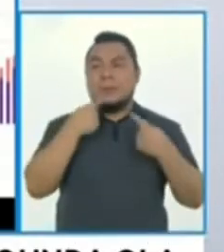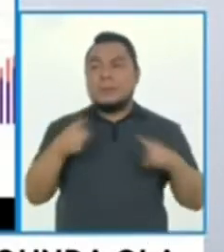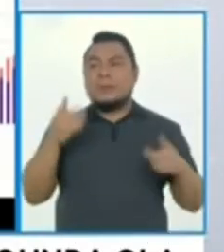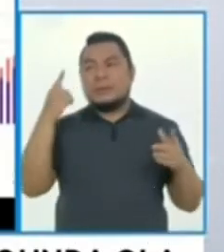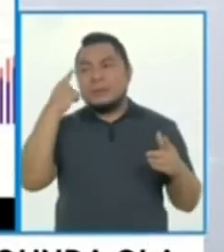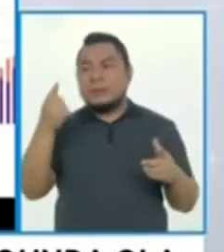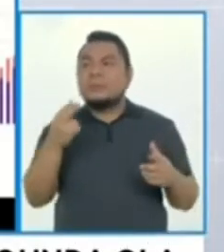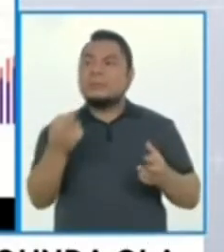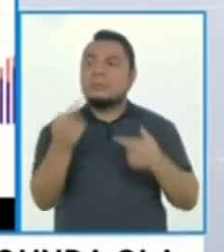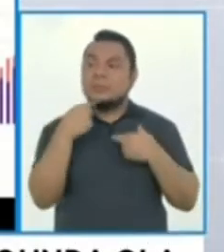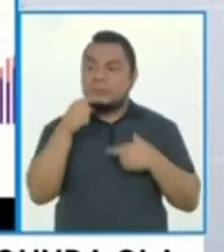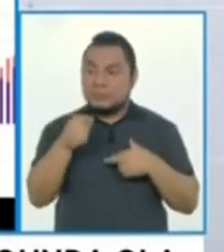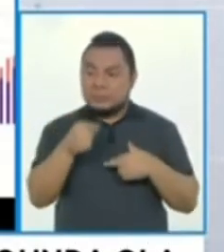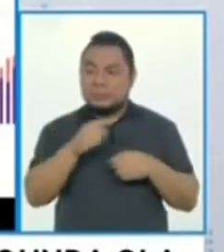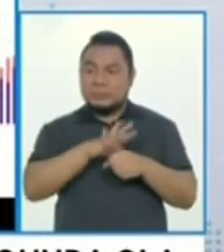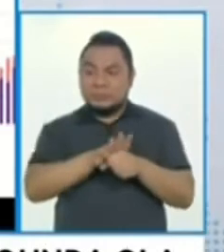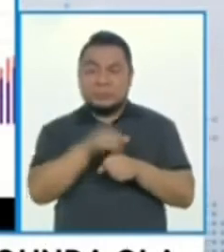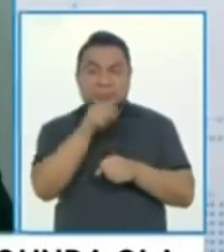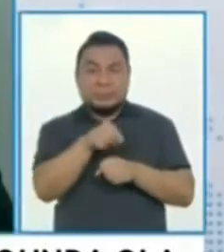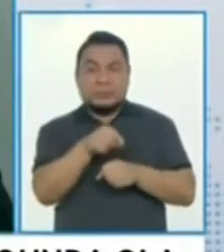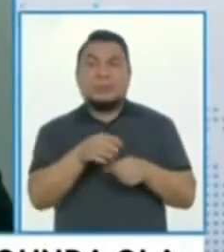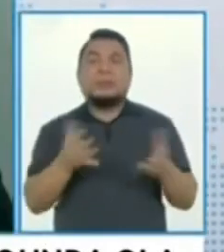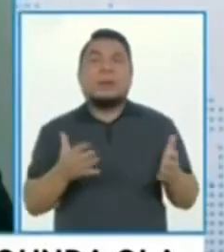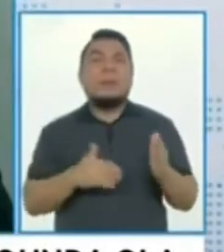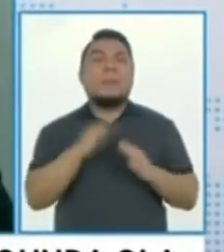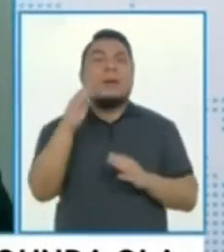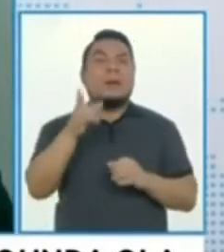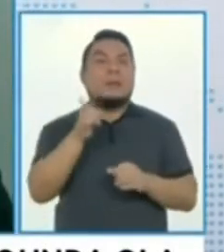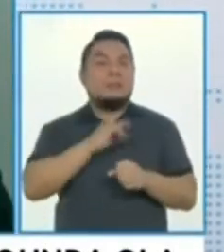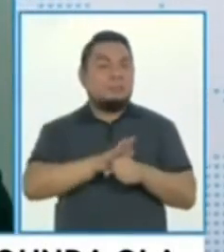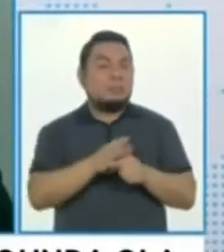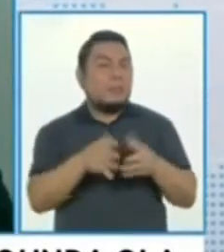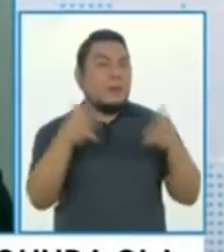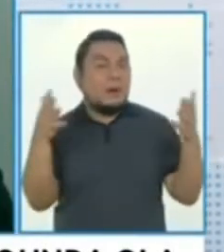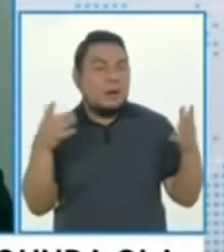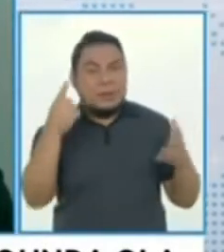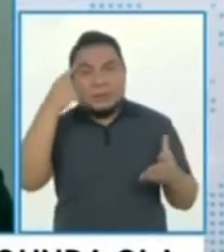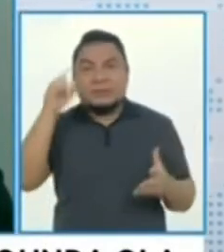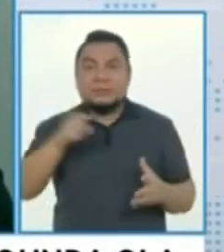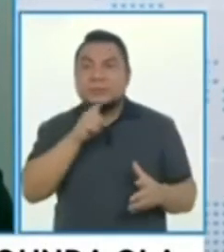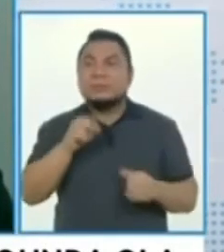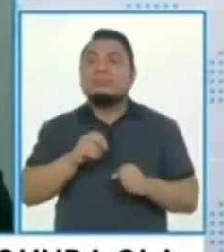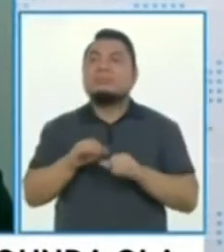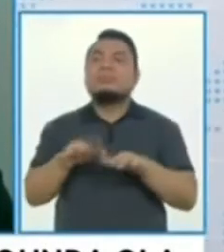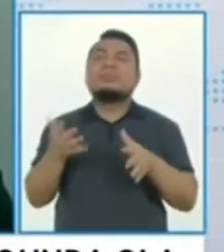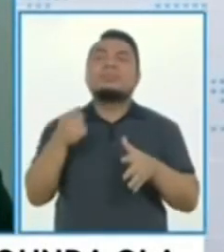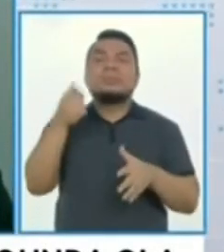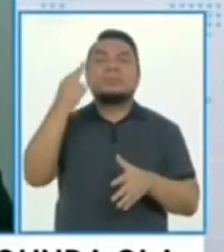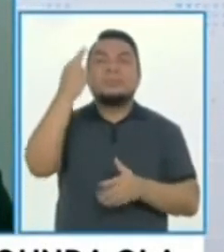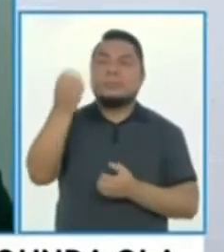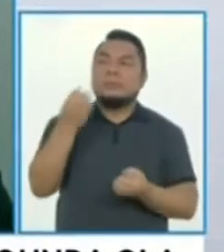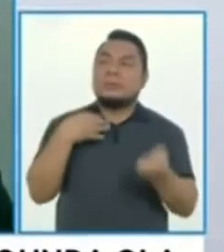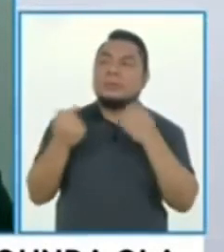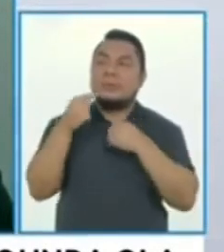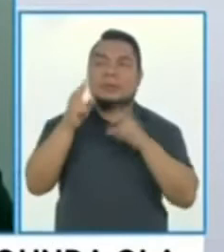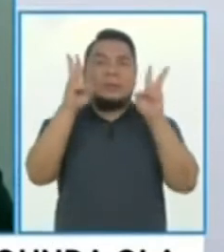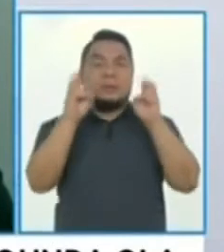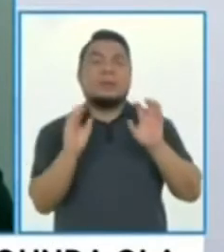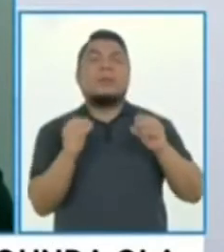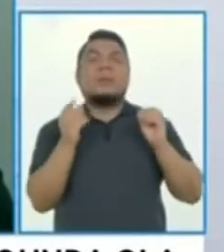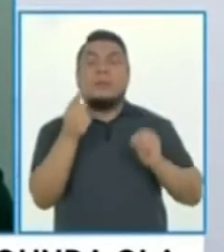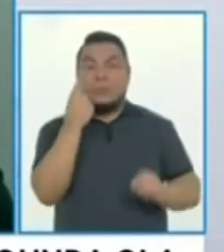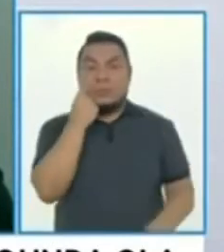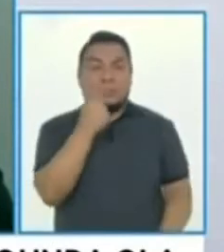ingeniero, repítanos, este virus es más virulento, la rapidez con la que se propaga. Háganos una reflexión ahí en este tema